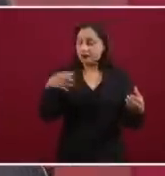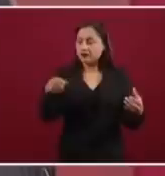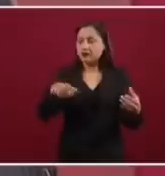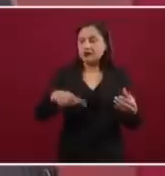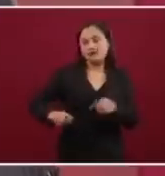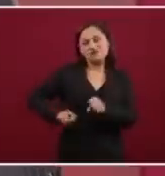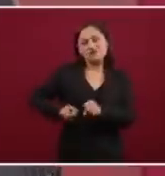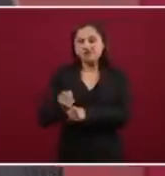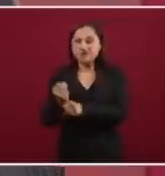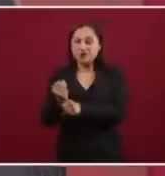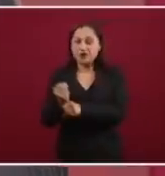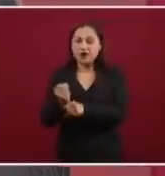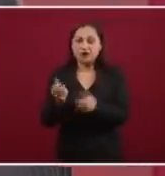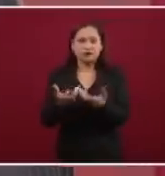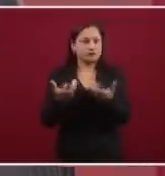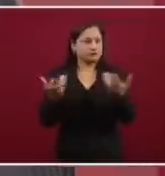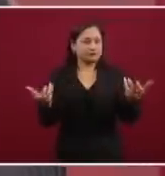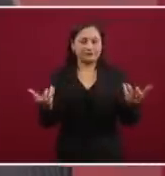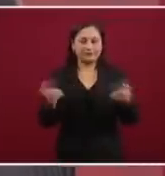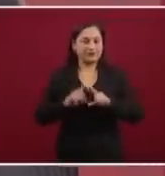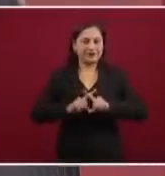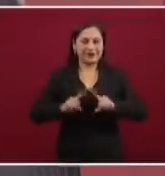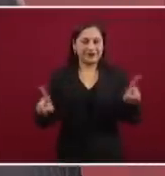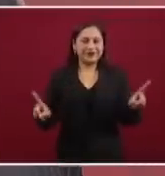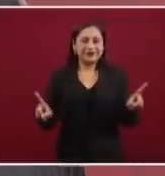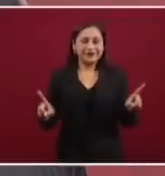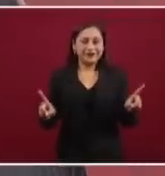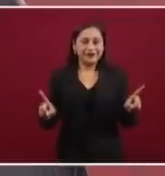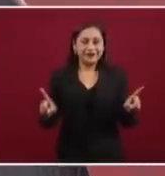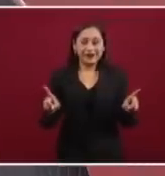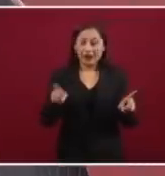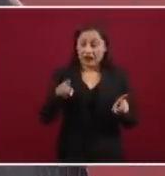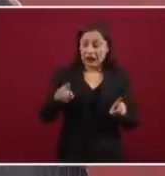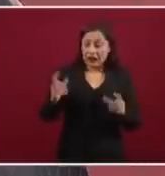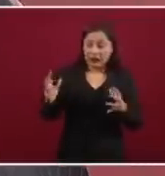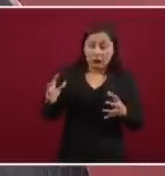inventó, entre otras cosas, para evitar la guerra.